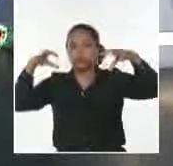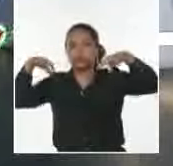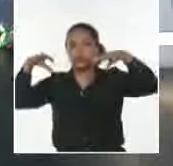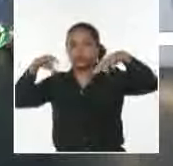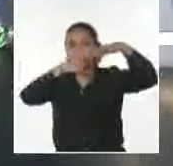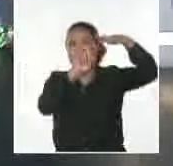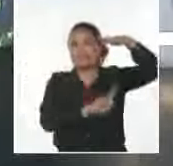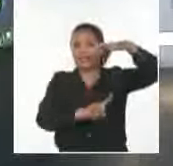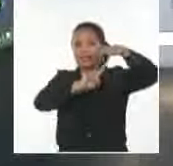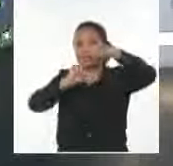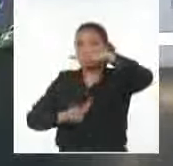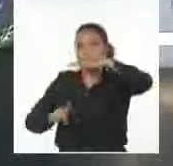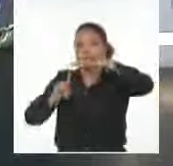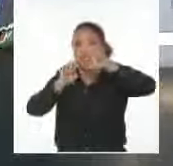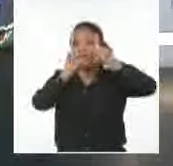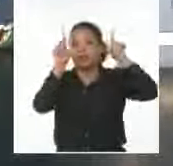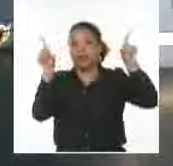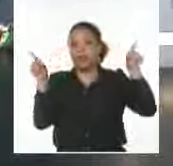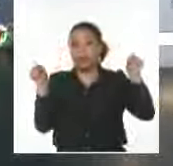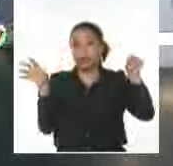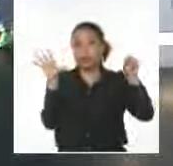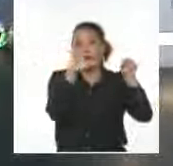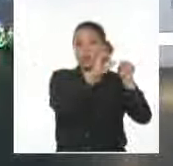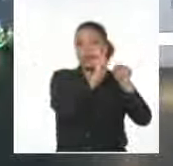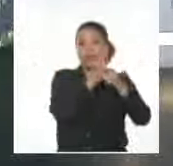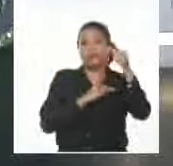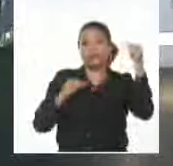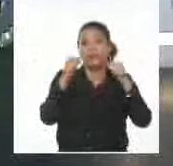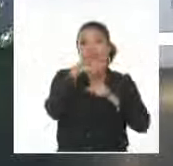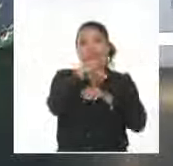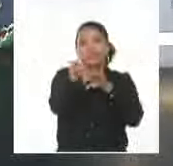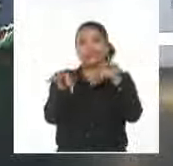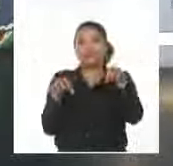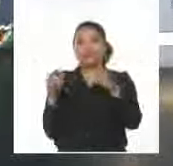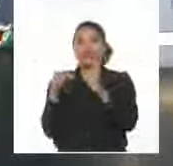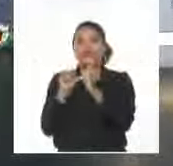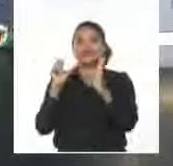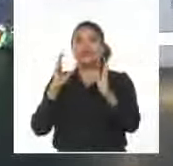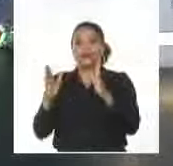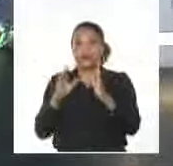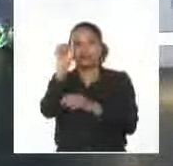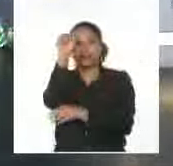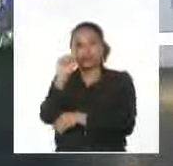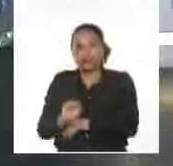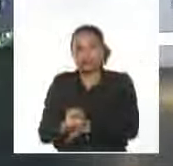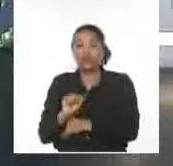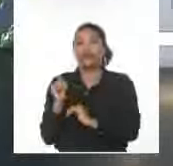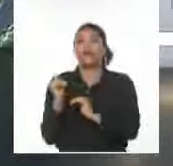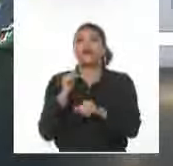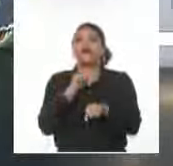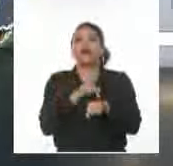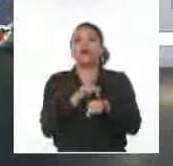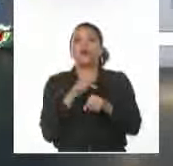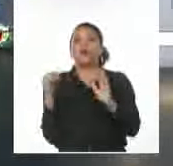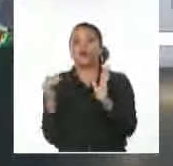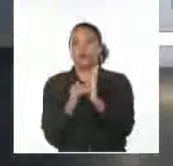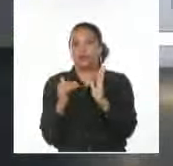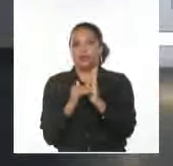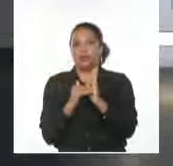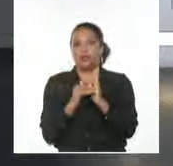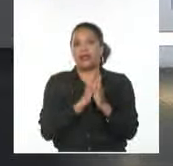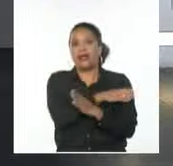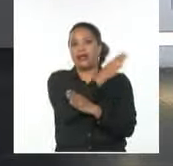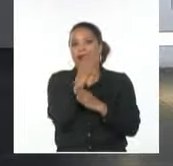de todo nuestro país, que ha ocurrido principalmente hacia zonas del interior y sur en horas de la tarde y hasta horas de la noche. Por